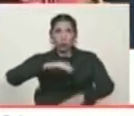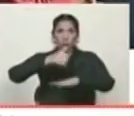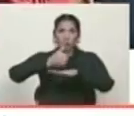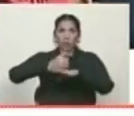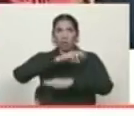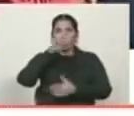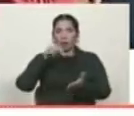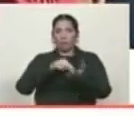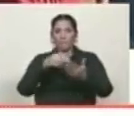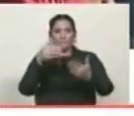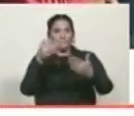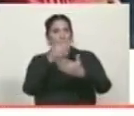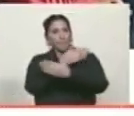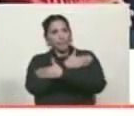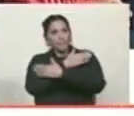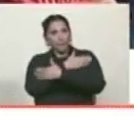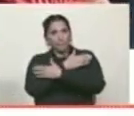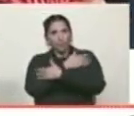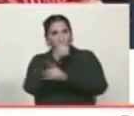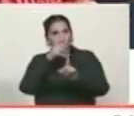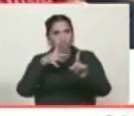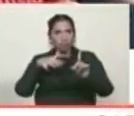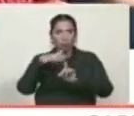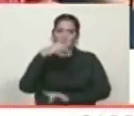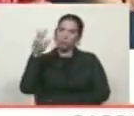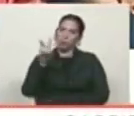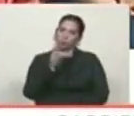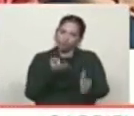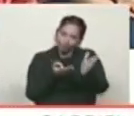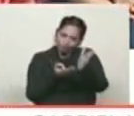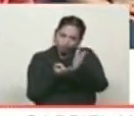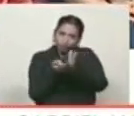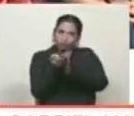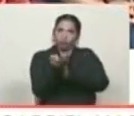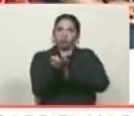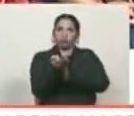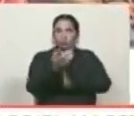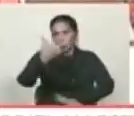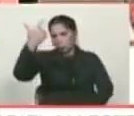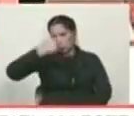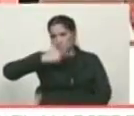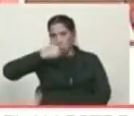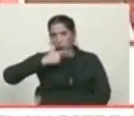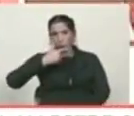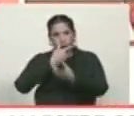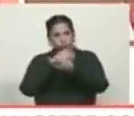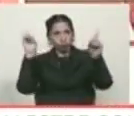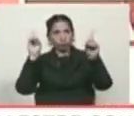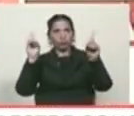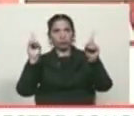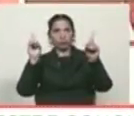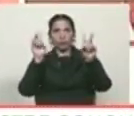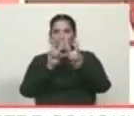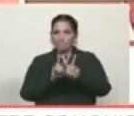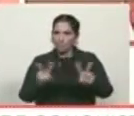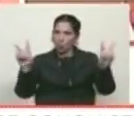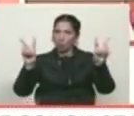felicitar al pueblo venezolano por su lealtad, su carácter democrático,